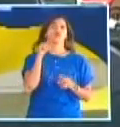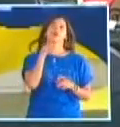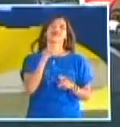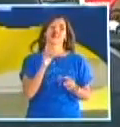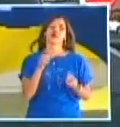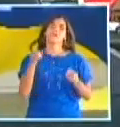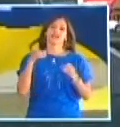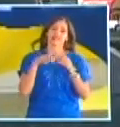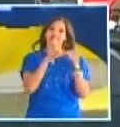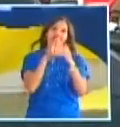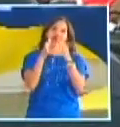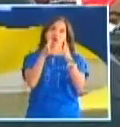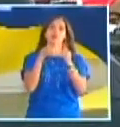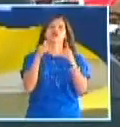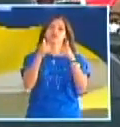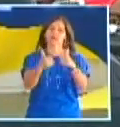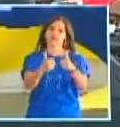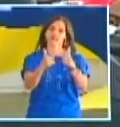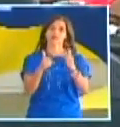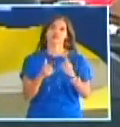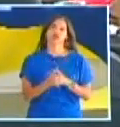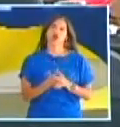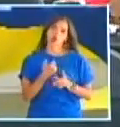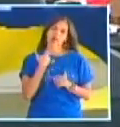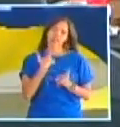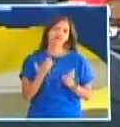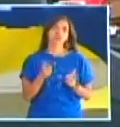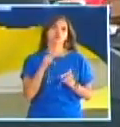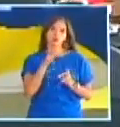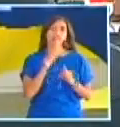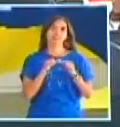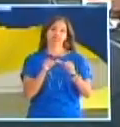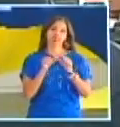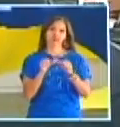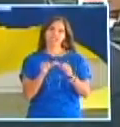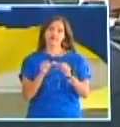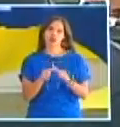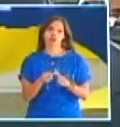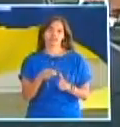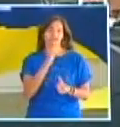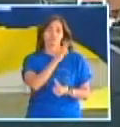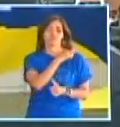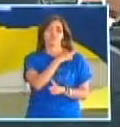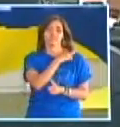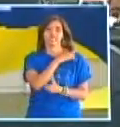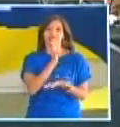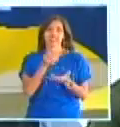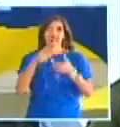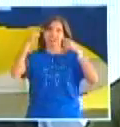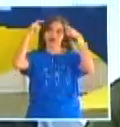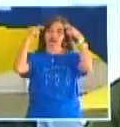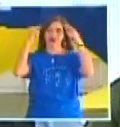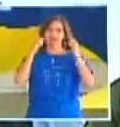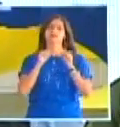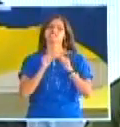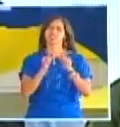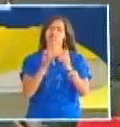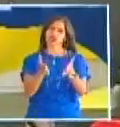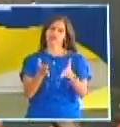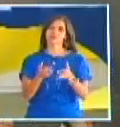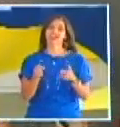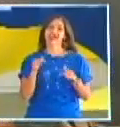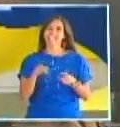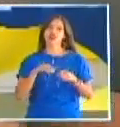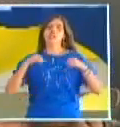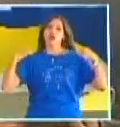por el camino correcto. Lo que dice es que usted sigue siendo un edecán del comandante Chávez. Siga así. Aquí le